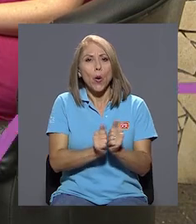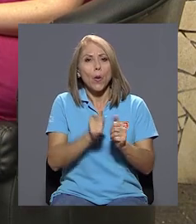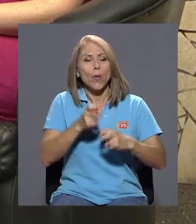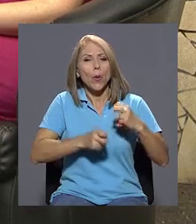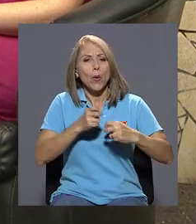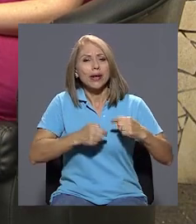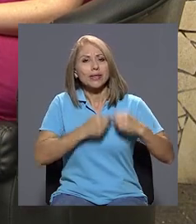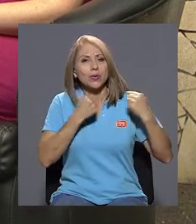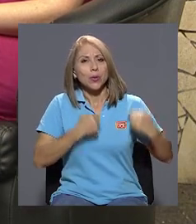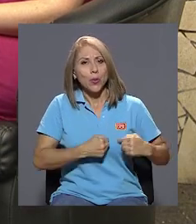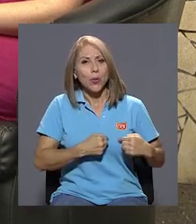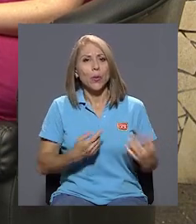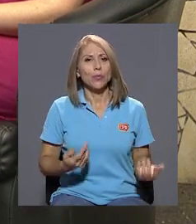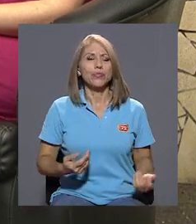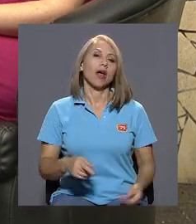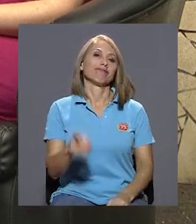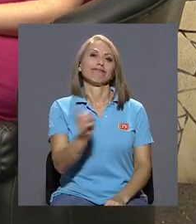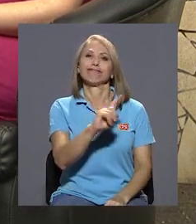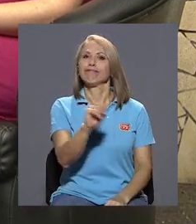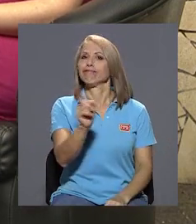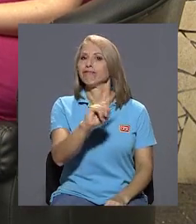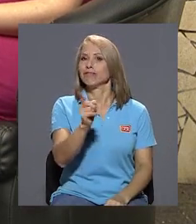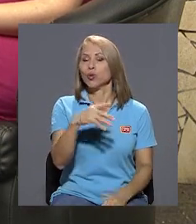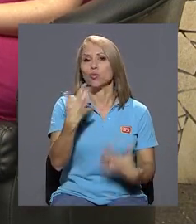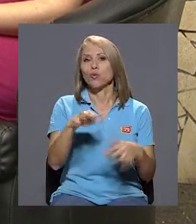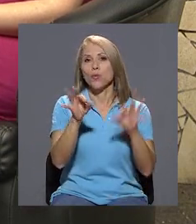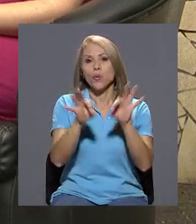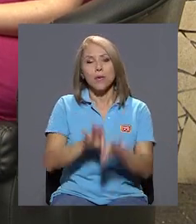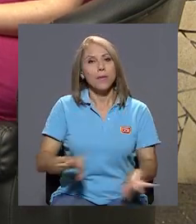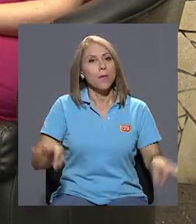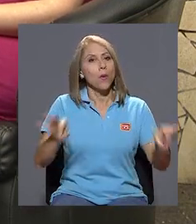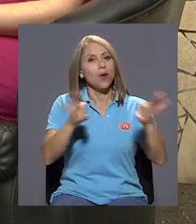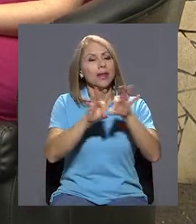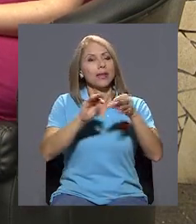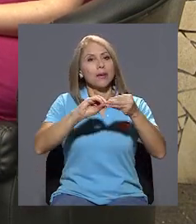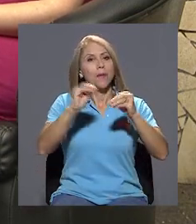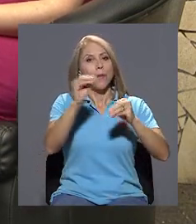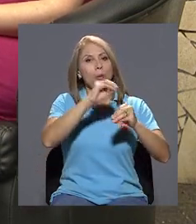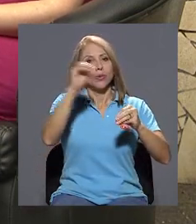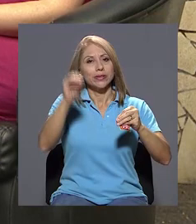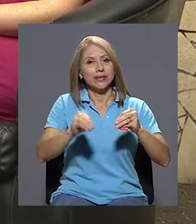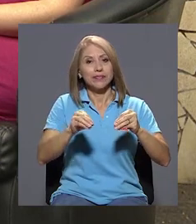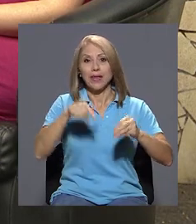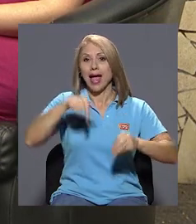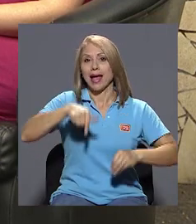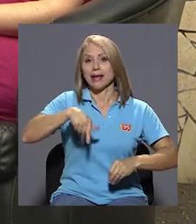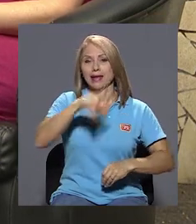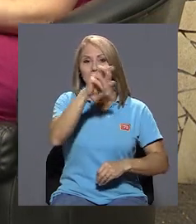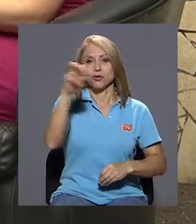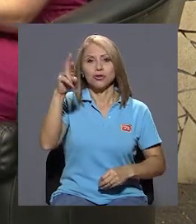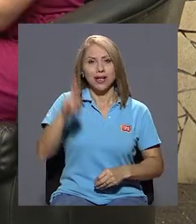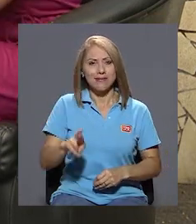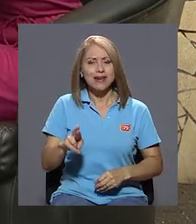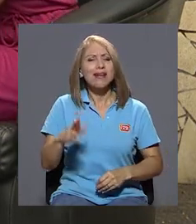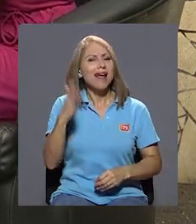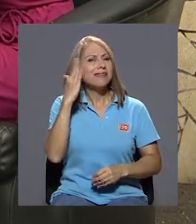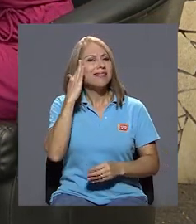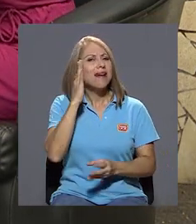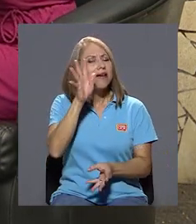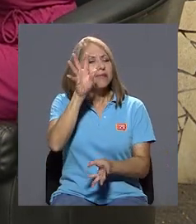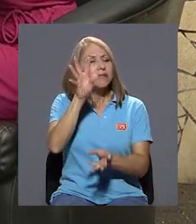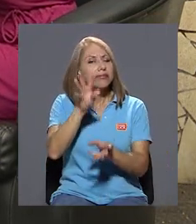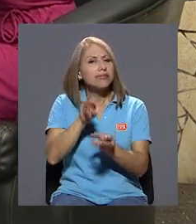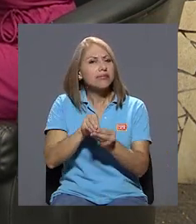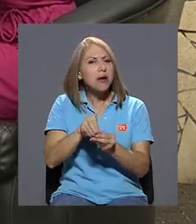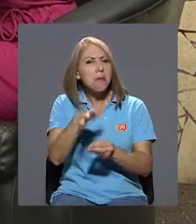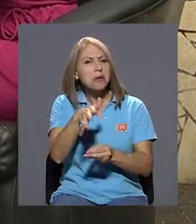estos problemas en el corazón. Ok, no, el porcentaje es muy importante. Aquí en Costa Rica se tiene la